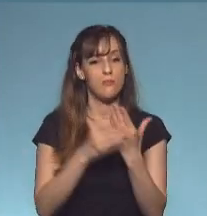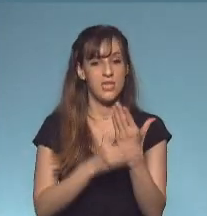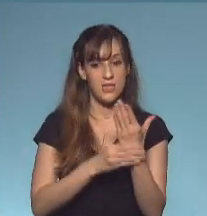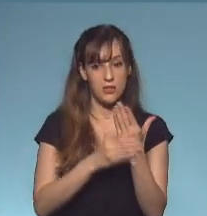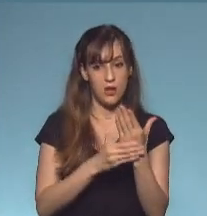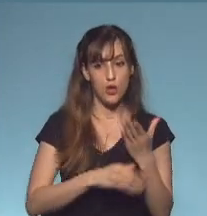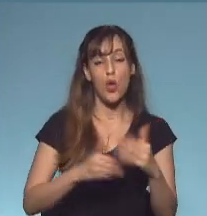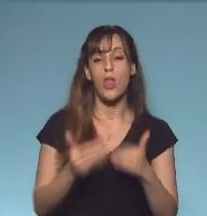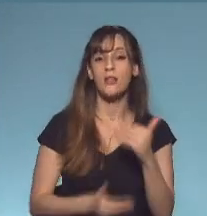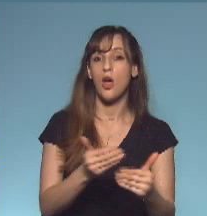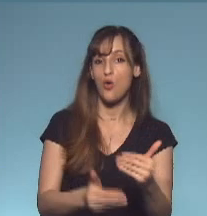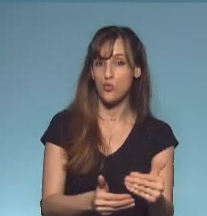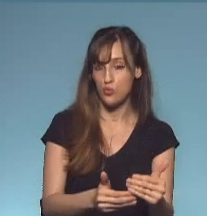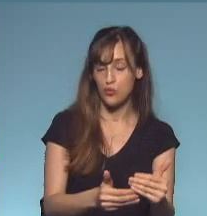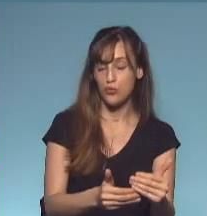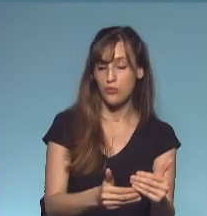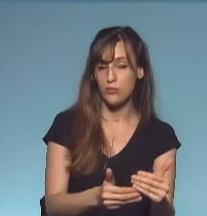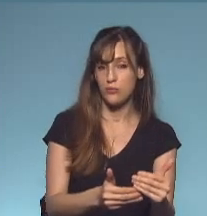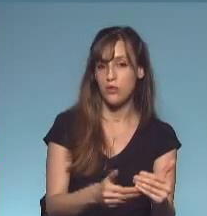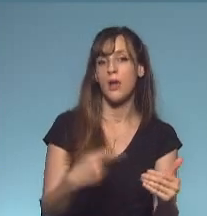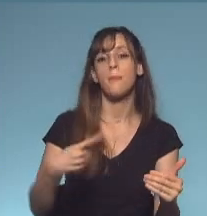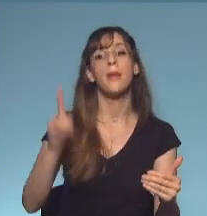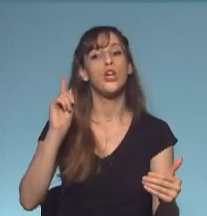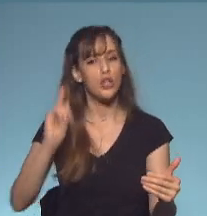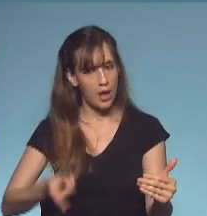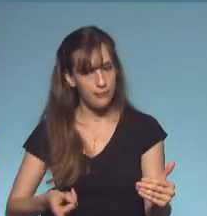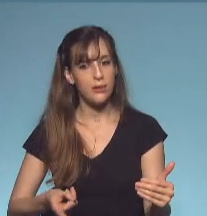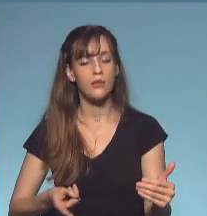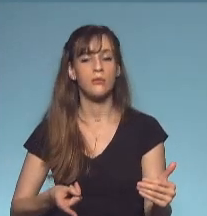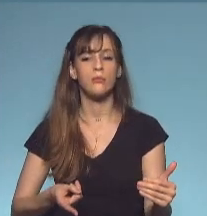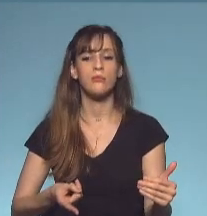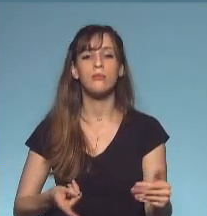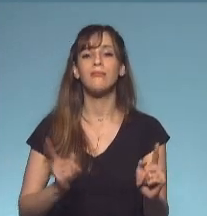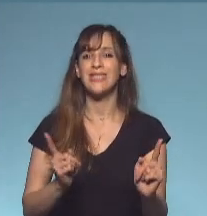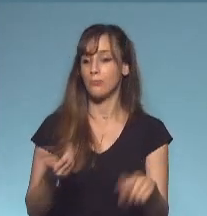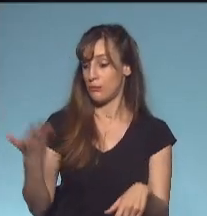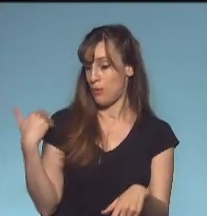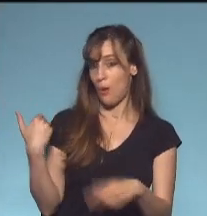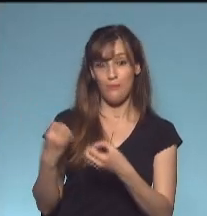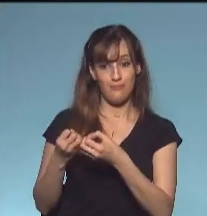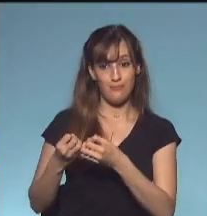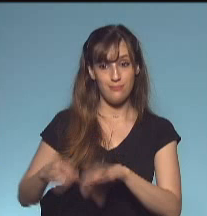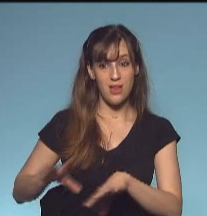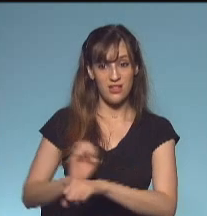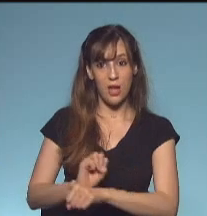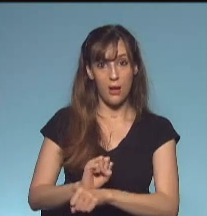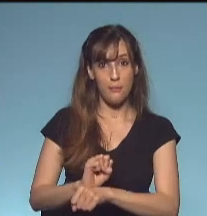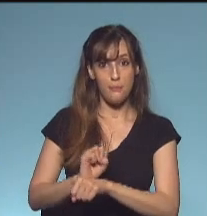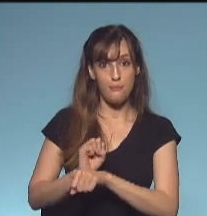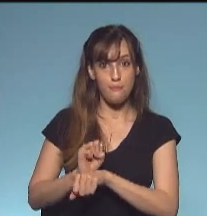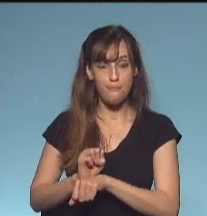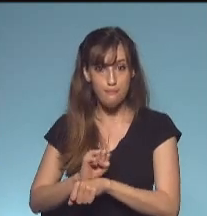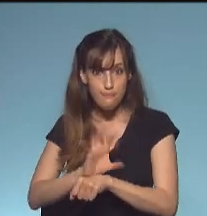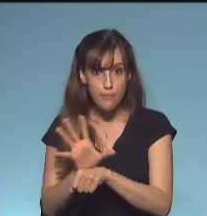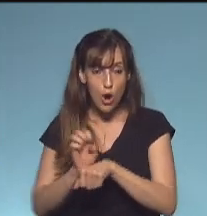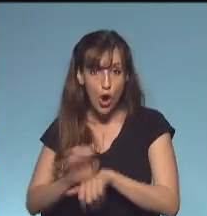Comunidad, pero además hemos triplicado desde el inicio de la pandemia, triplicado lo